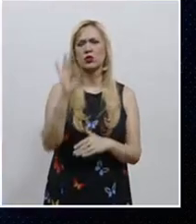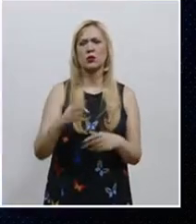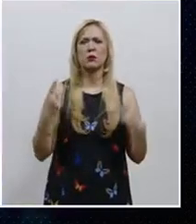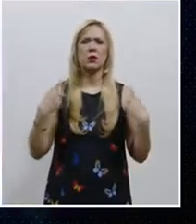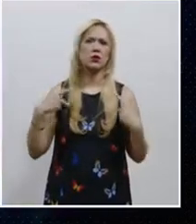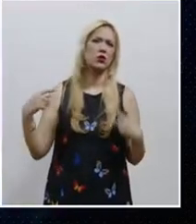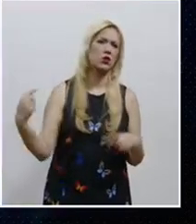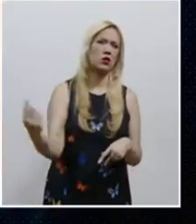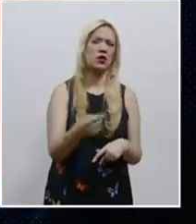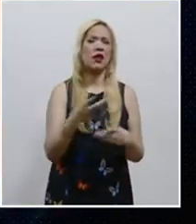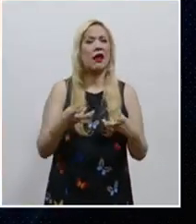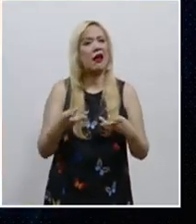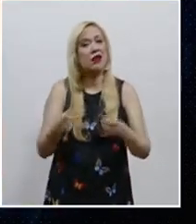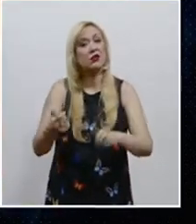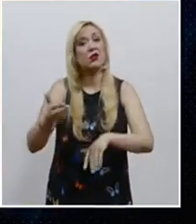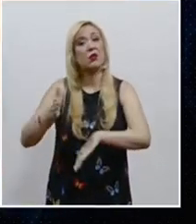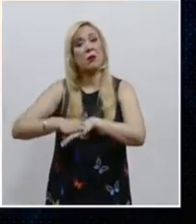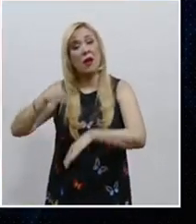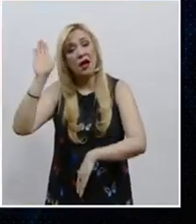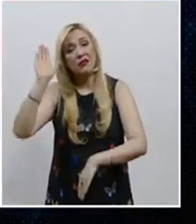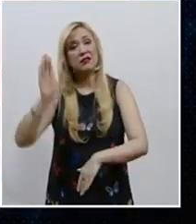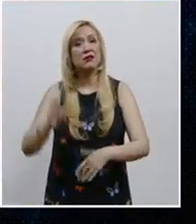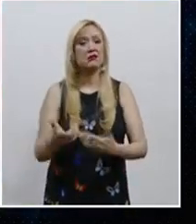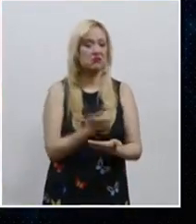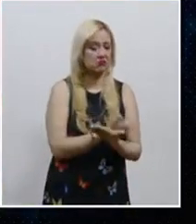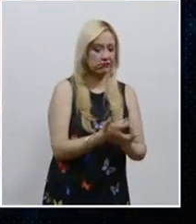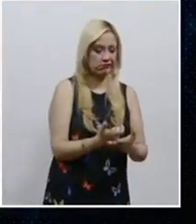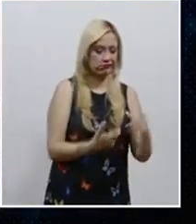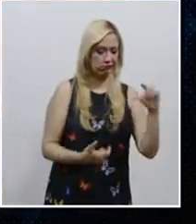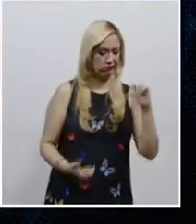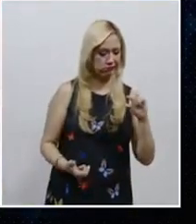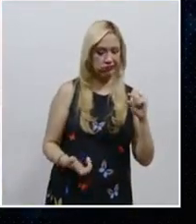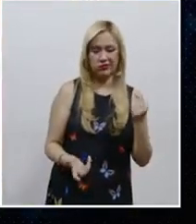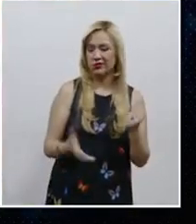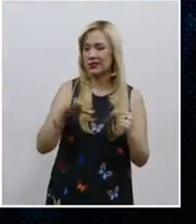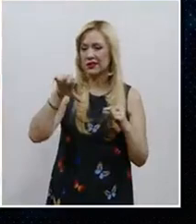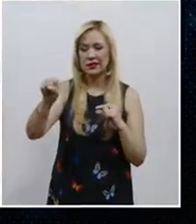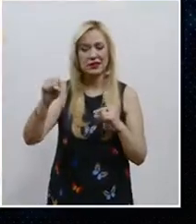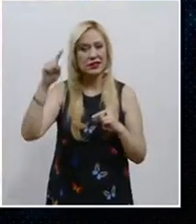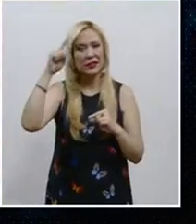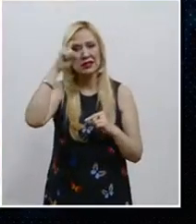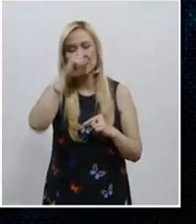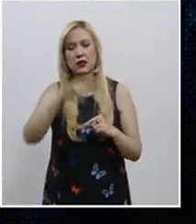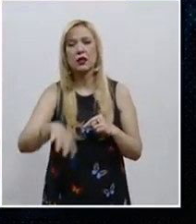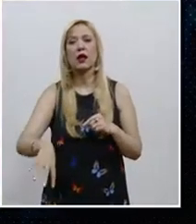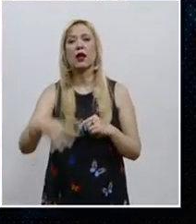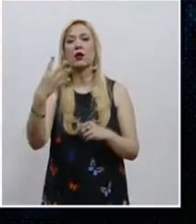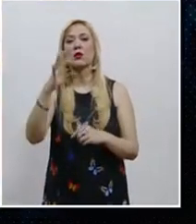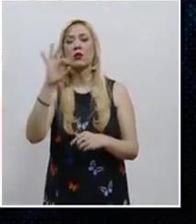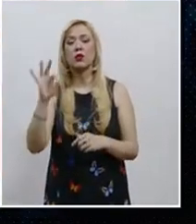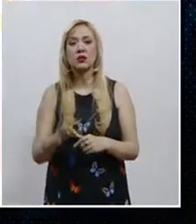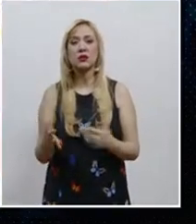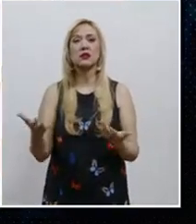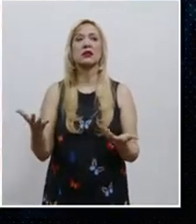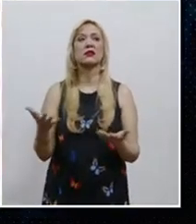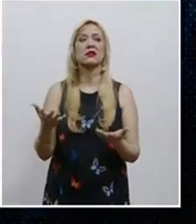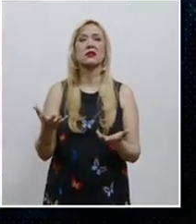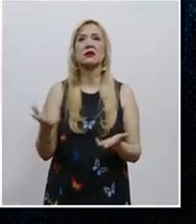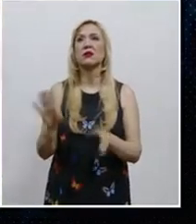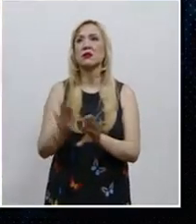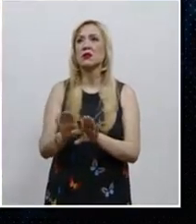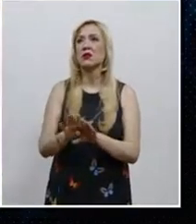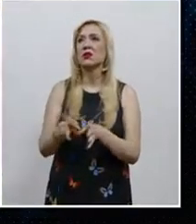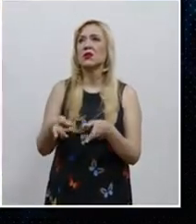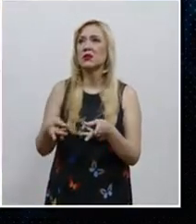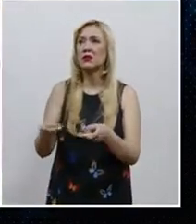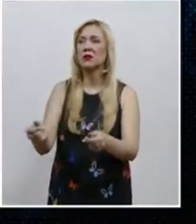familias tuvo gastos un poco mayores que su ingreso, mientras que en el 14.1% las erogaciones fueron mucho mayores,